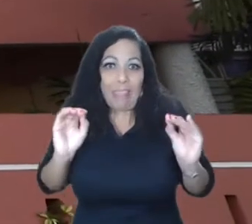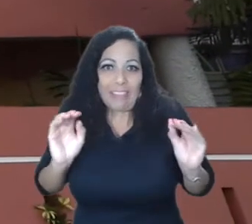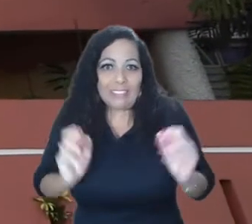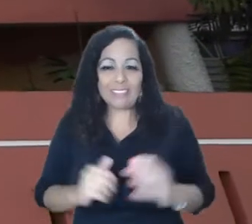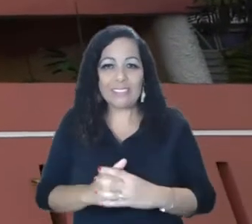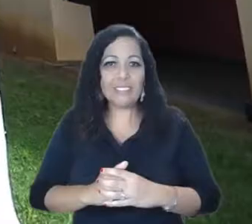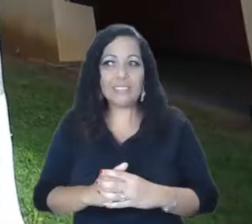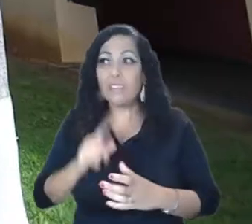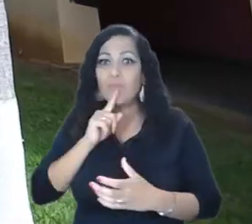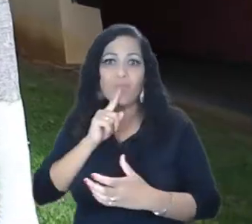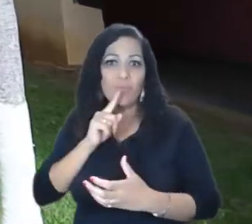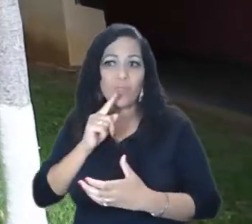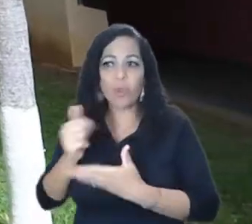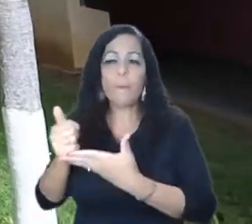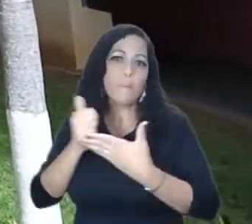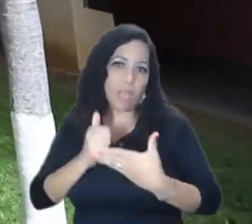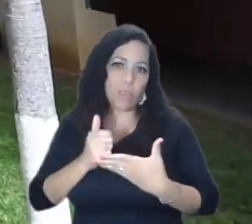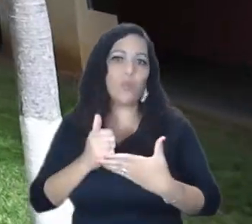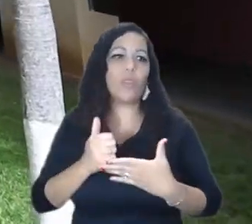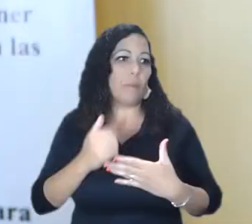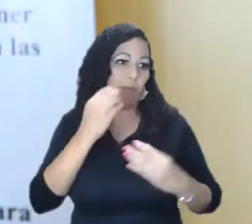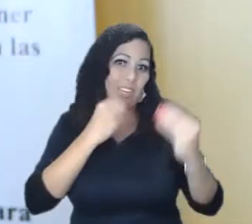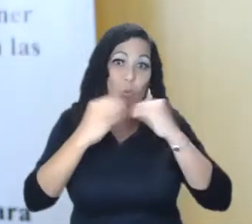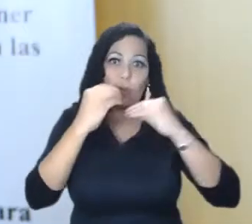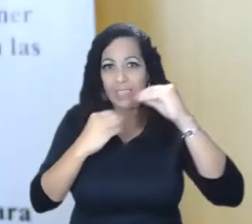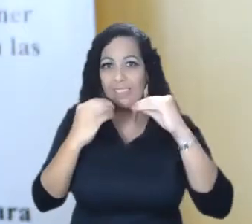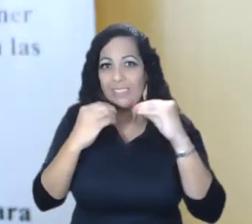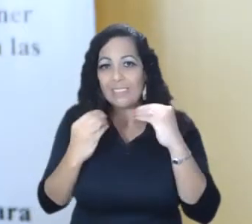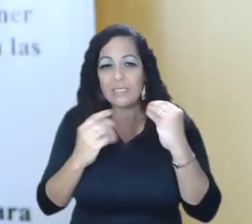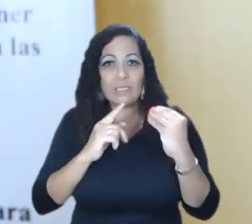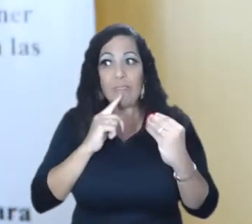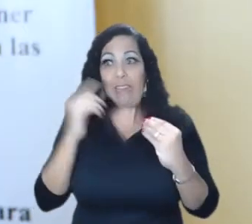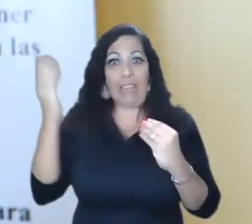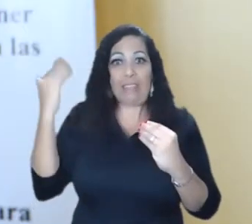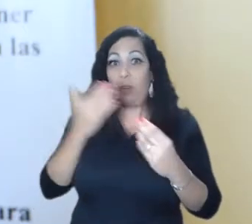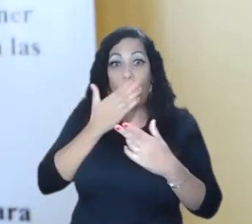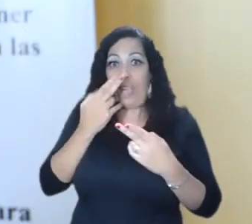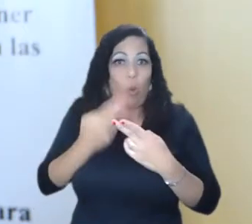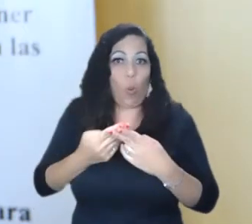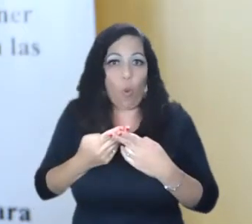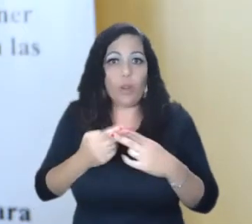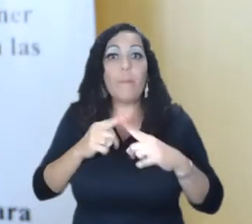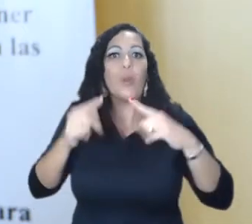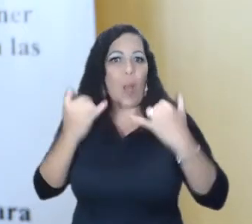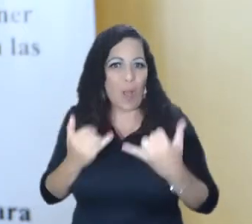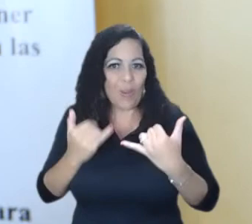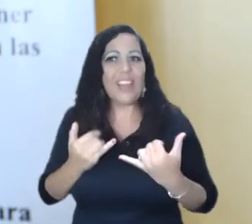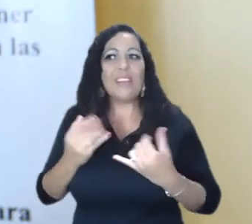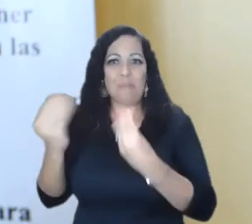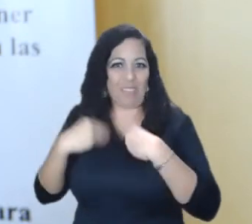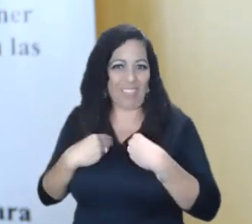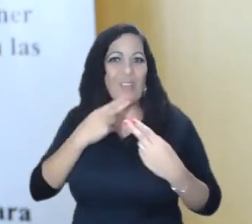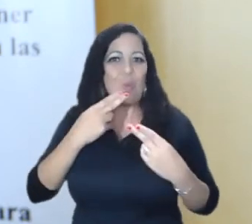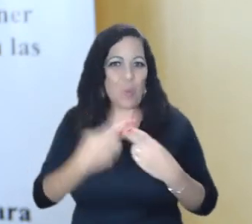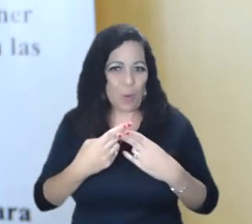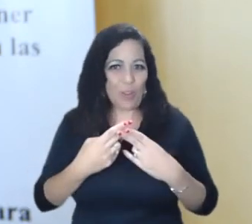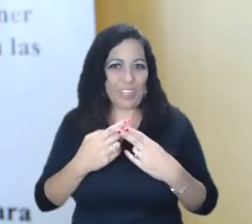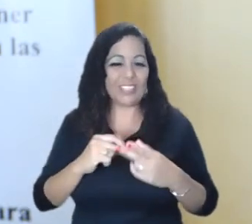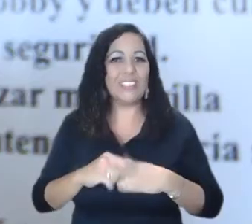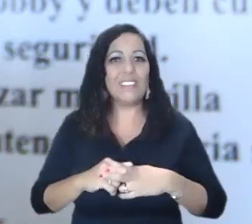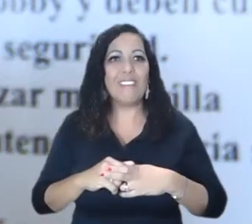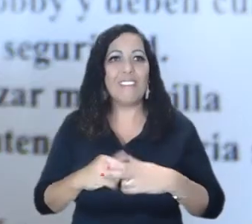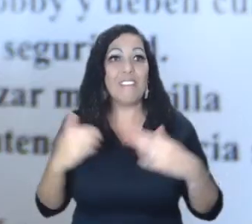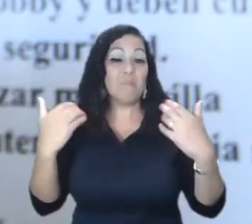en ningún momento. Me ayuda en el comer porque no me daban cupones, ahora me están dando